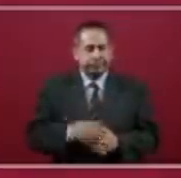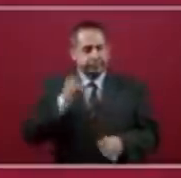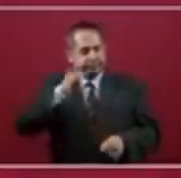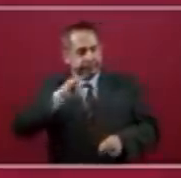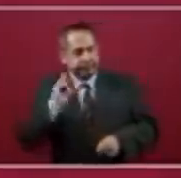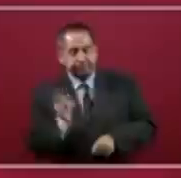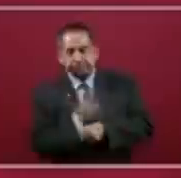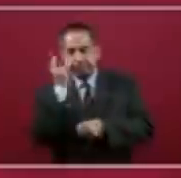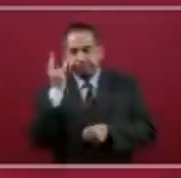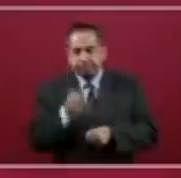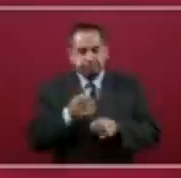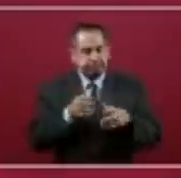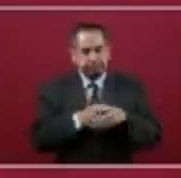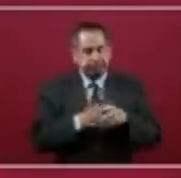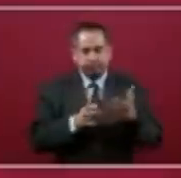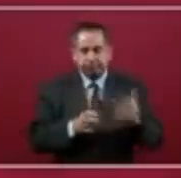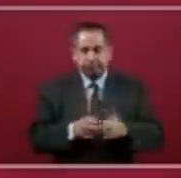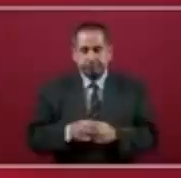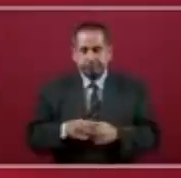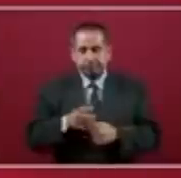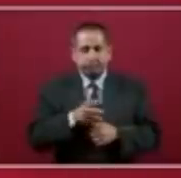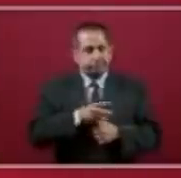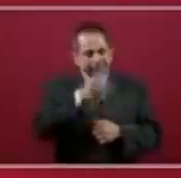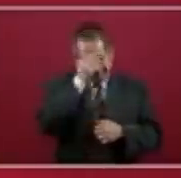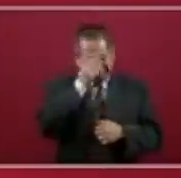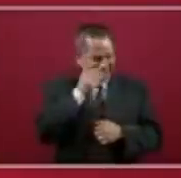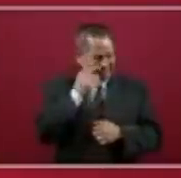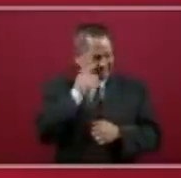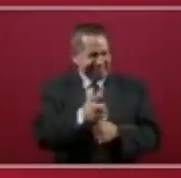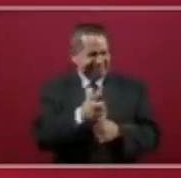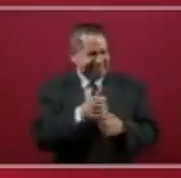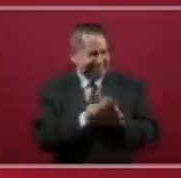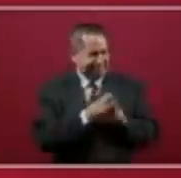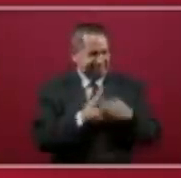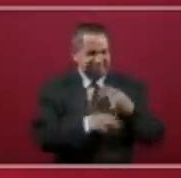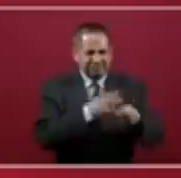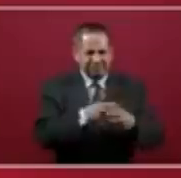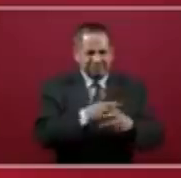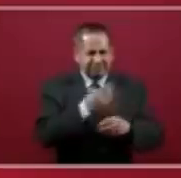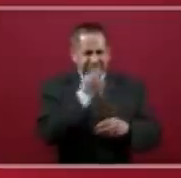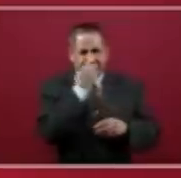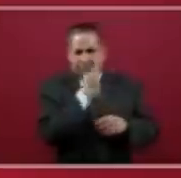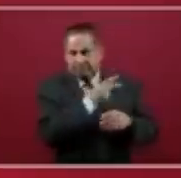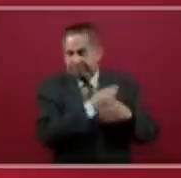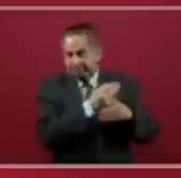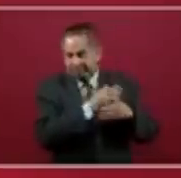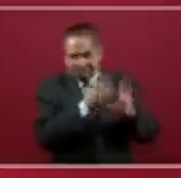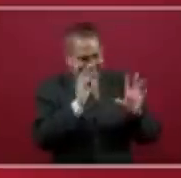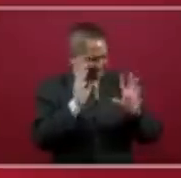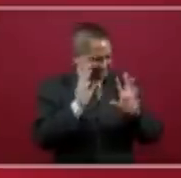ineficientes, que aprendían unas fórmulas en algunas escuelas,